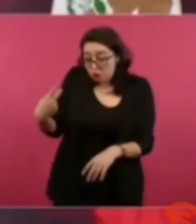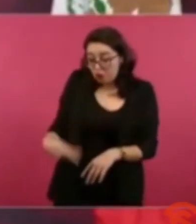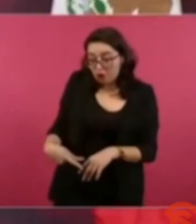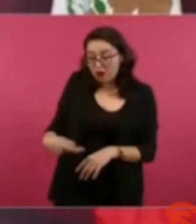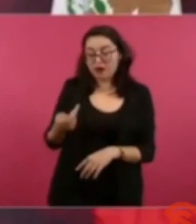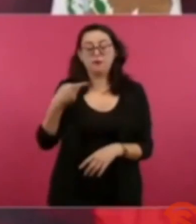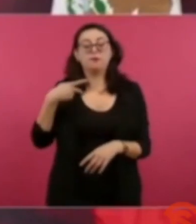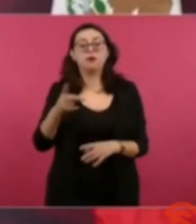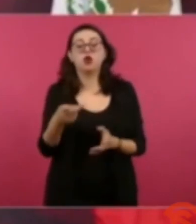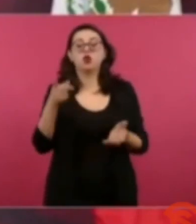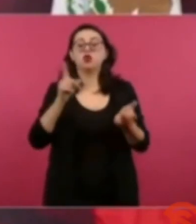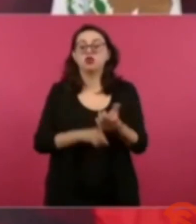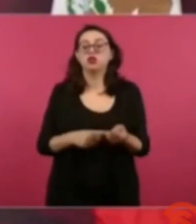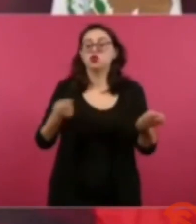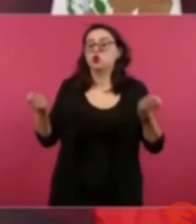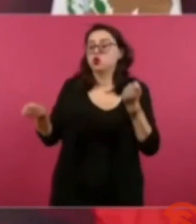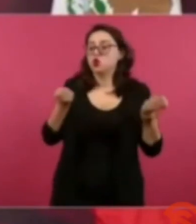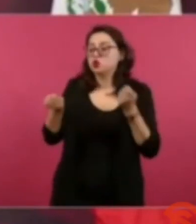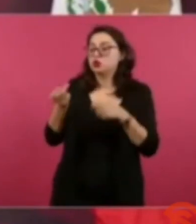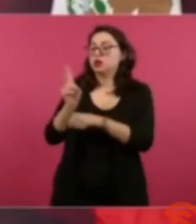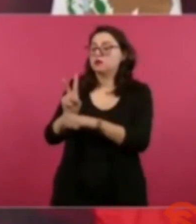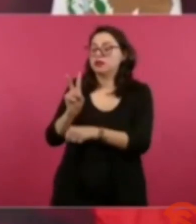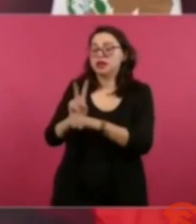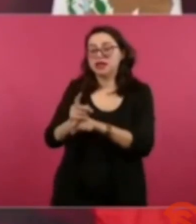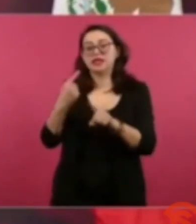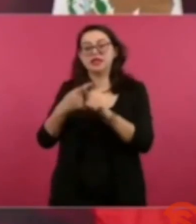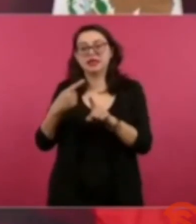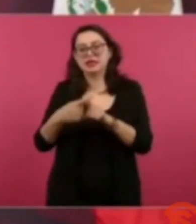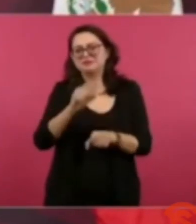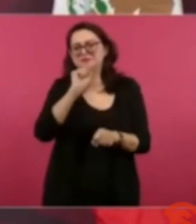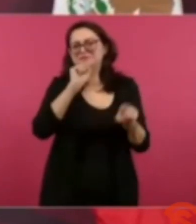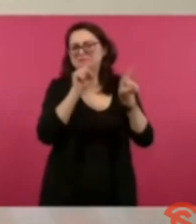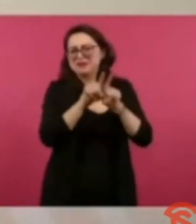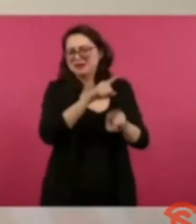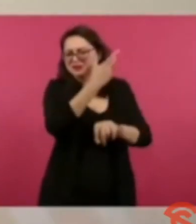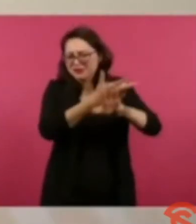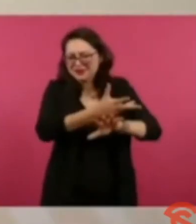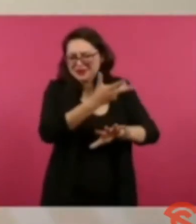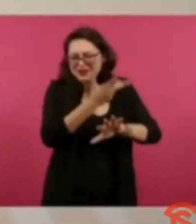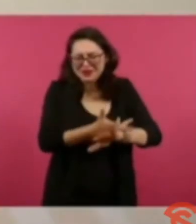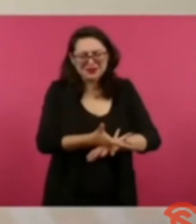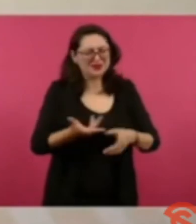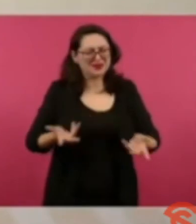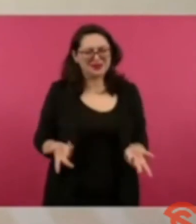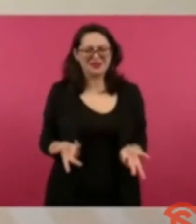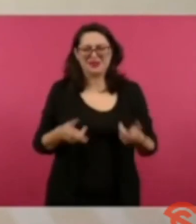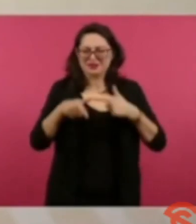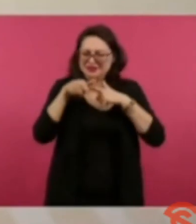Los conductores, los que vendían los boletos, eran estadounidenses.